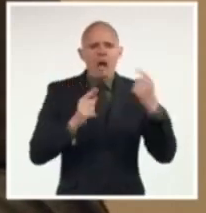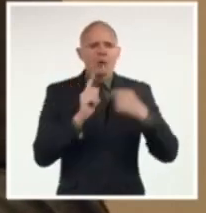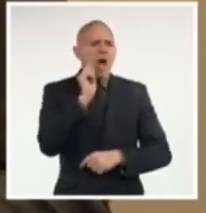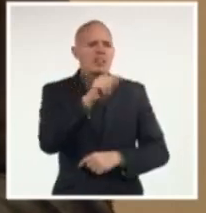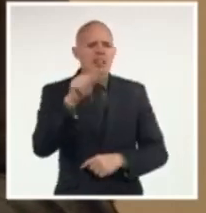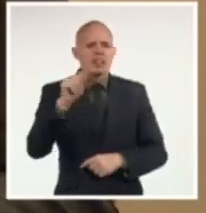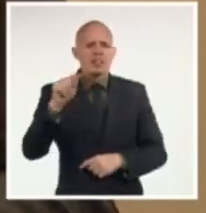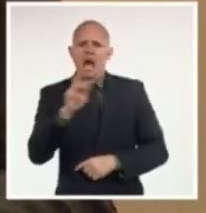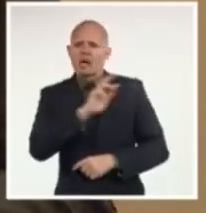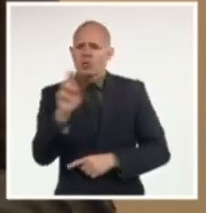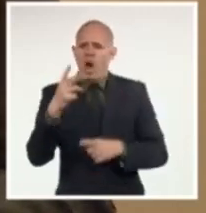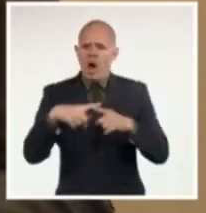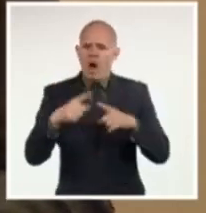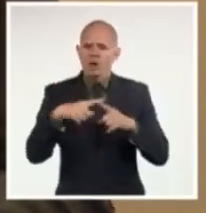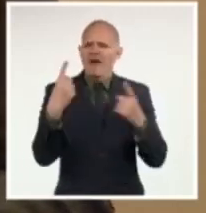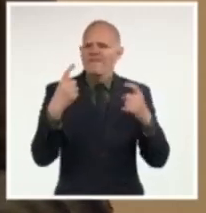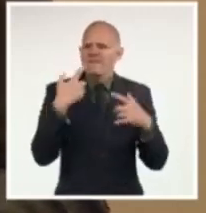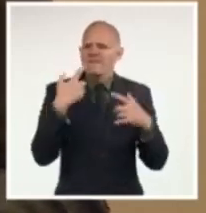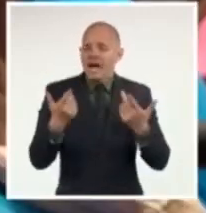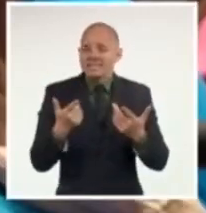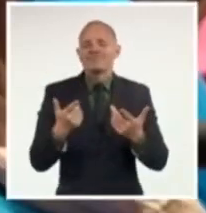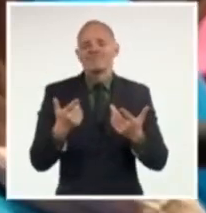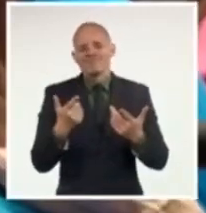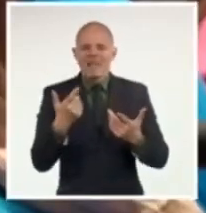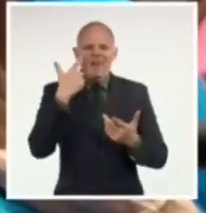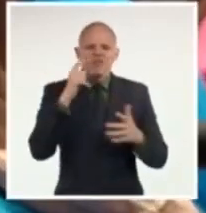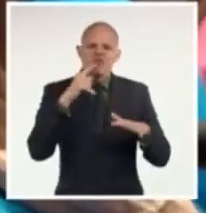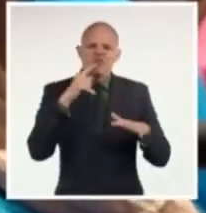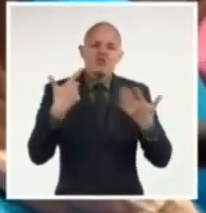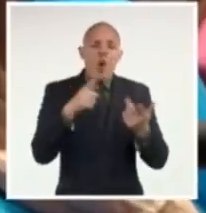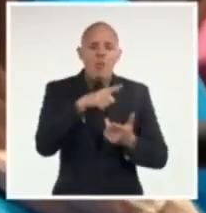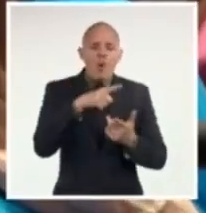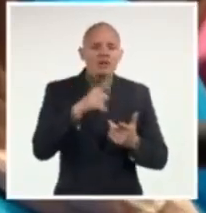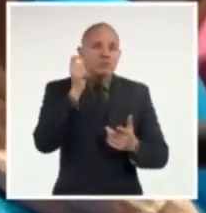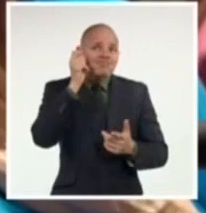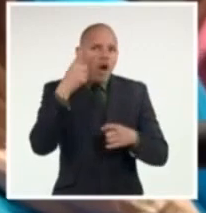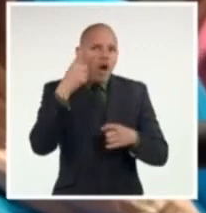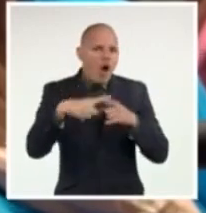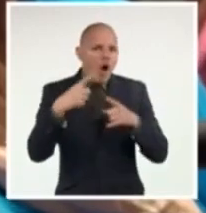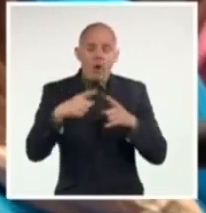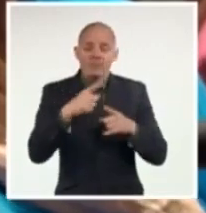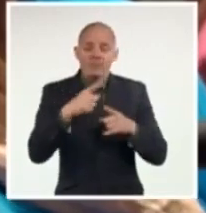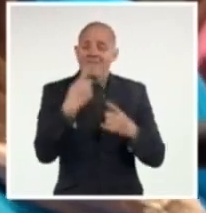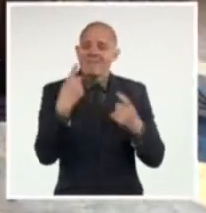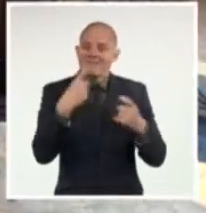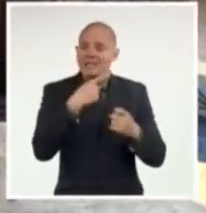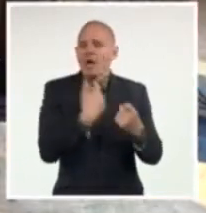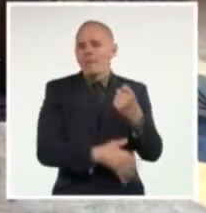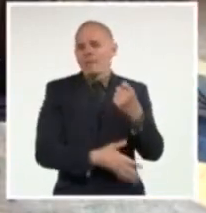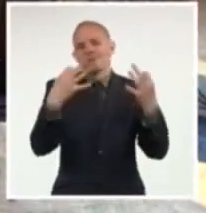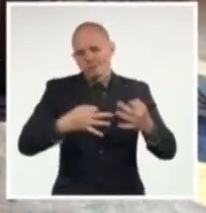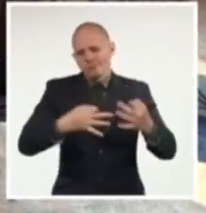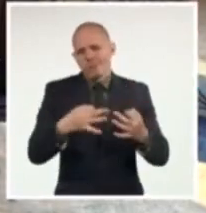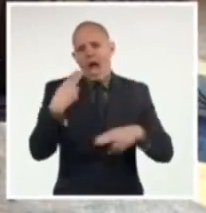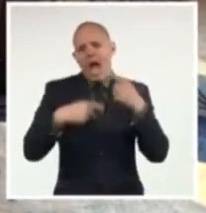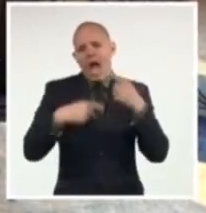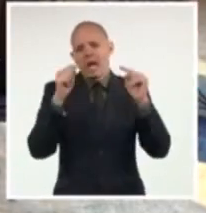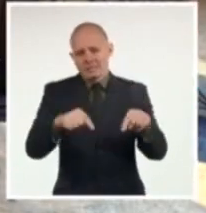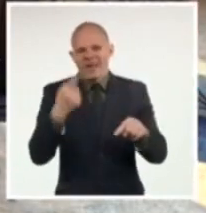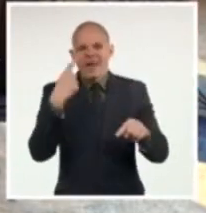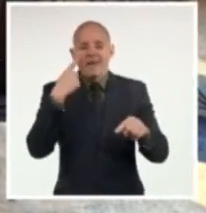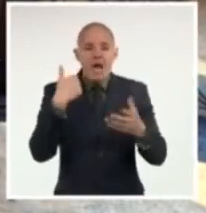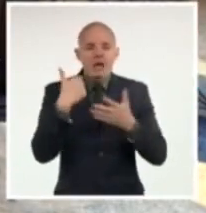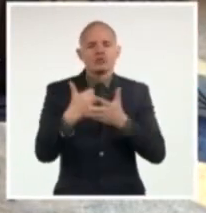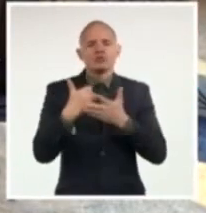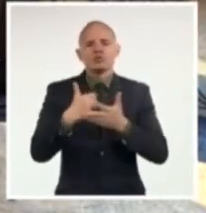que se necesita, enfatizó, es ver cómo se convierten en acciones concretas para revertir el orden injusto que sufre el mundo y sobre todo